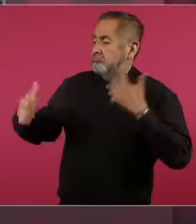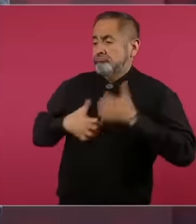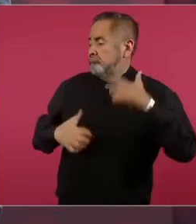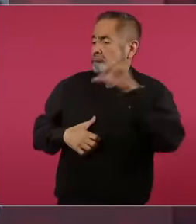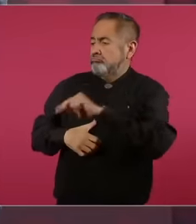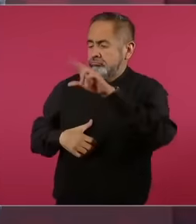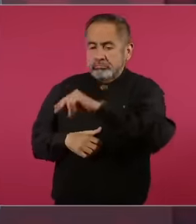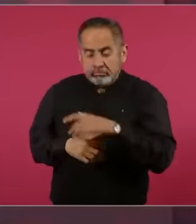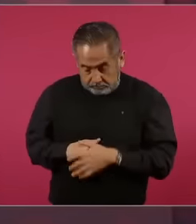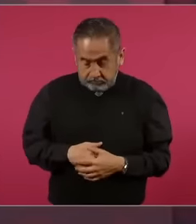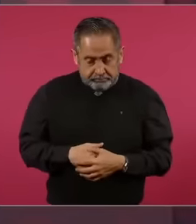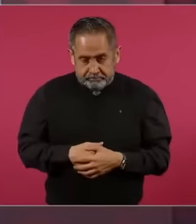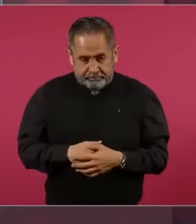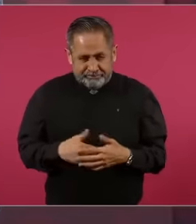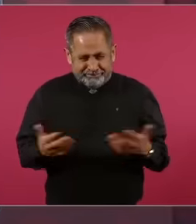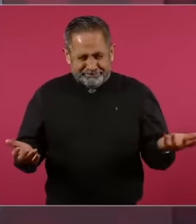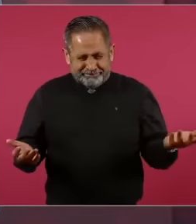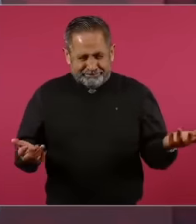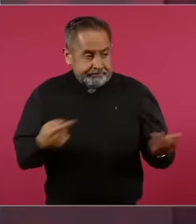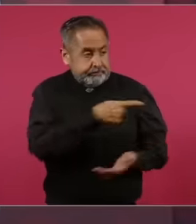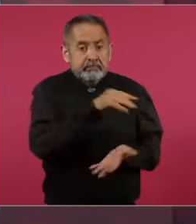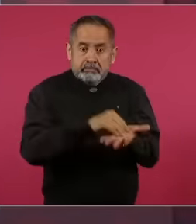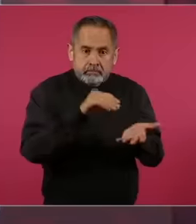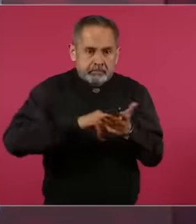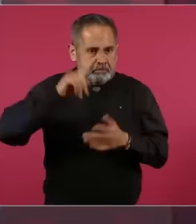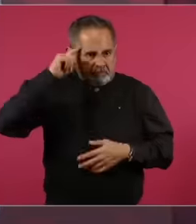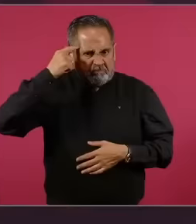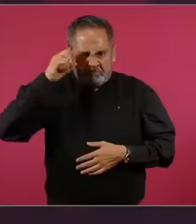porque todavía se enojan.